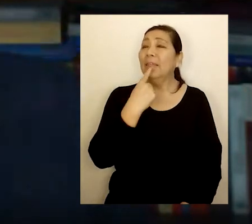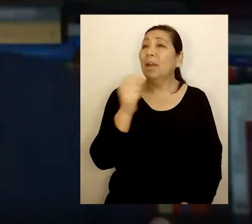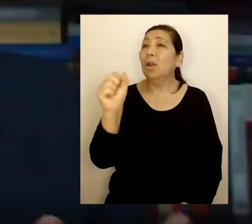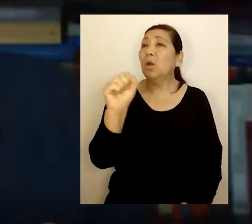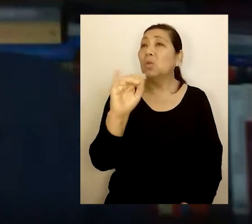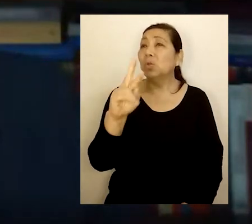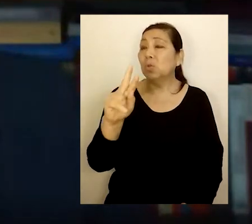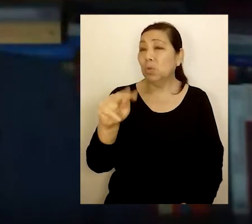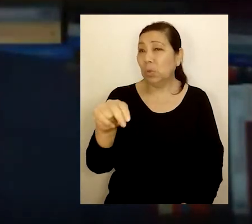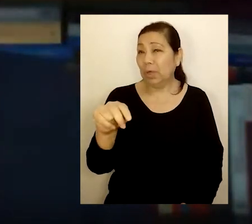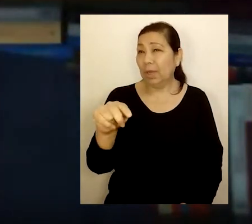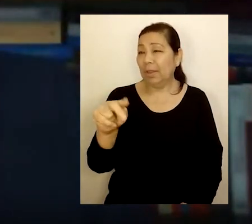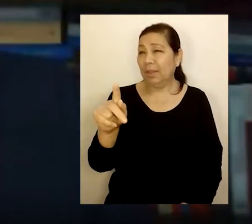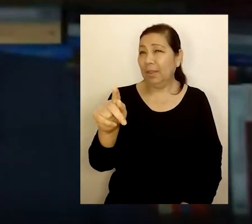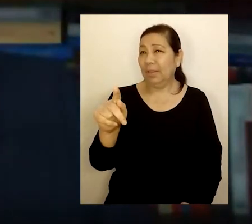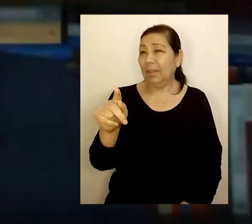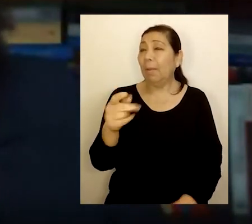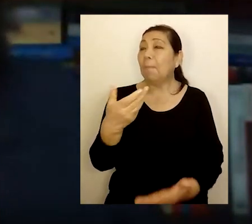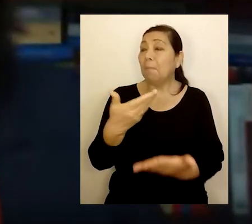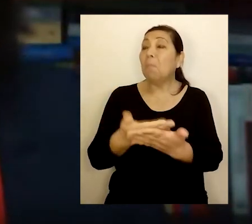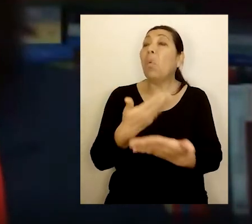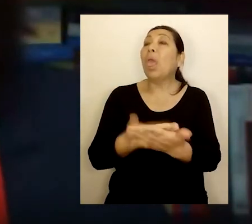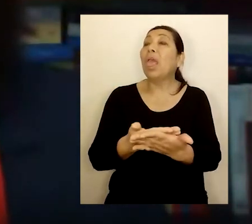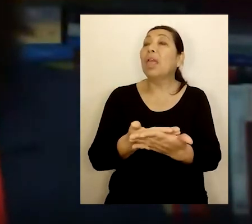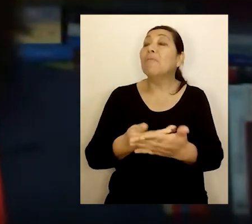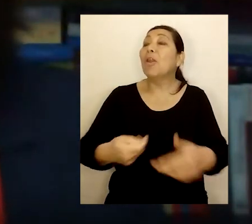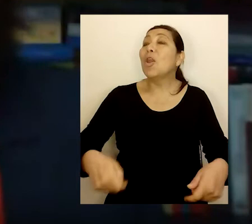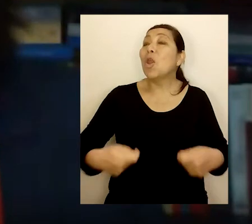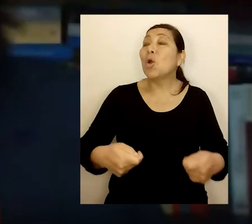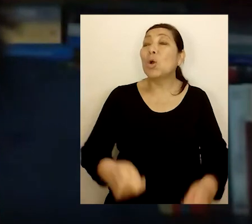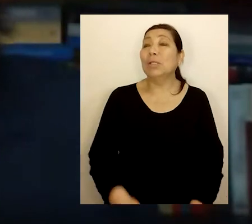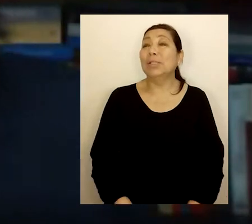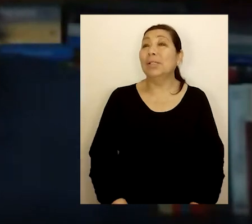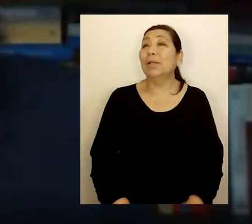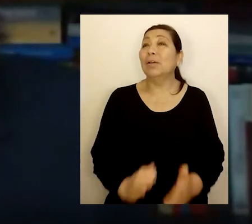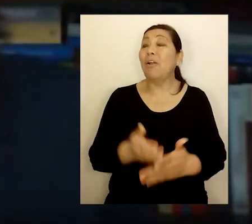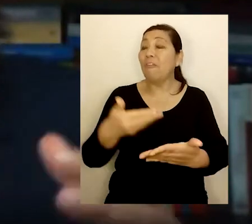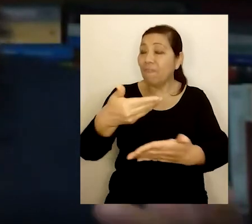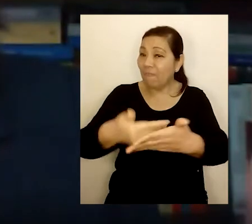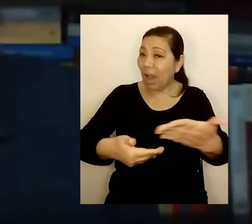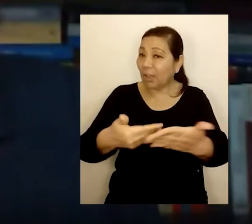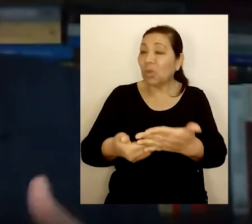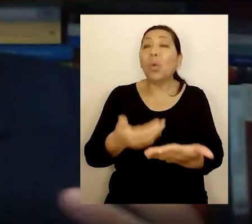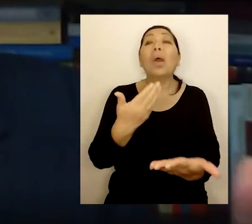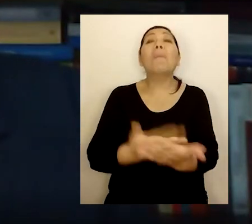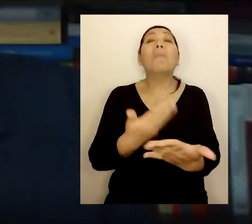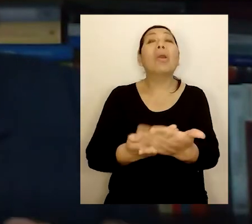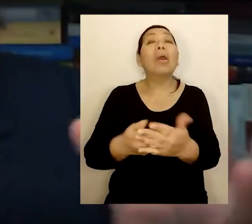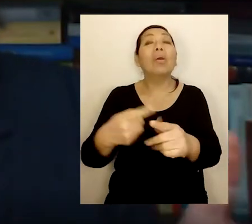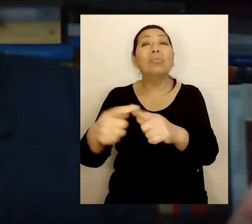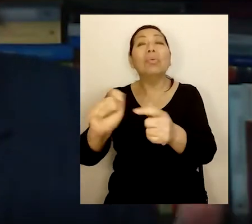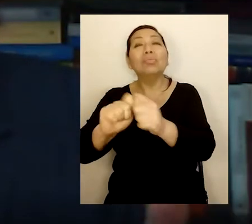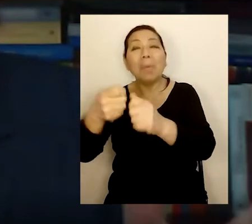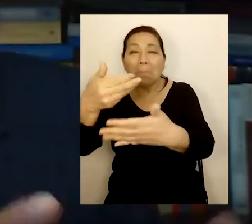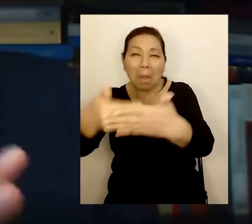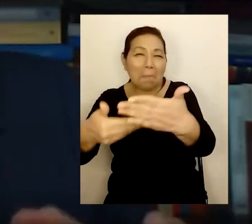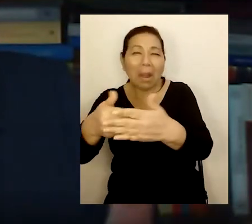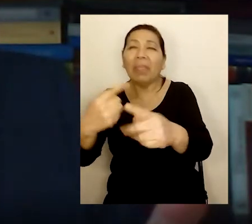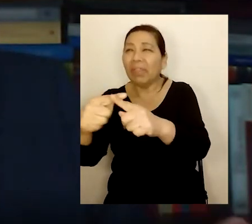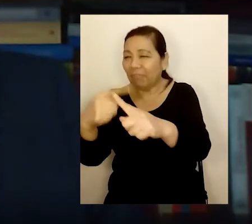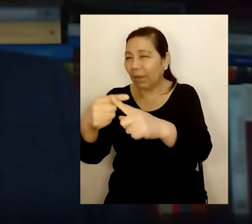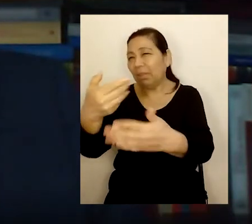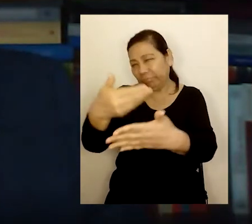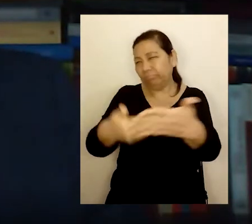la SUNAT permite la acreditación de los gastos a través de facturas, comprobantes, guías de remisión, ¿no? Que